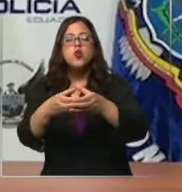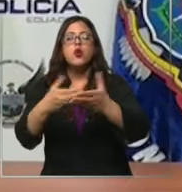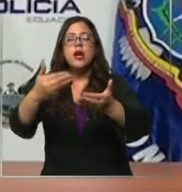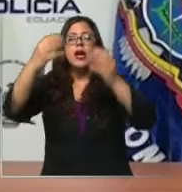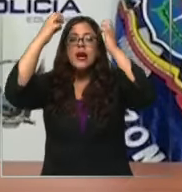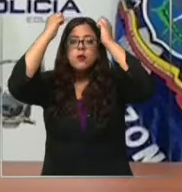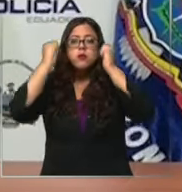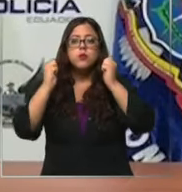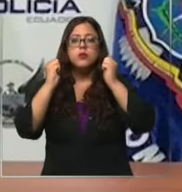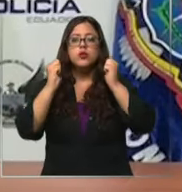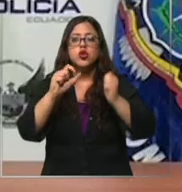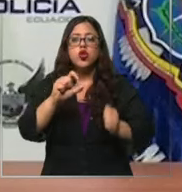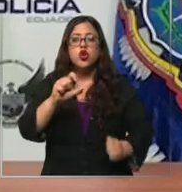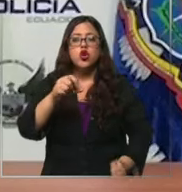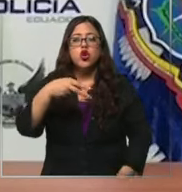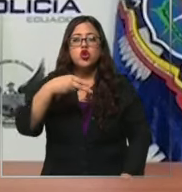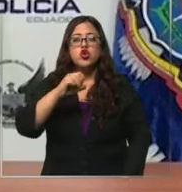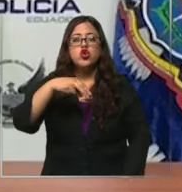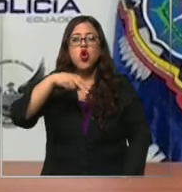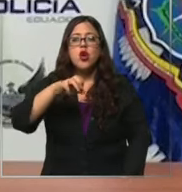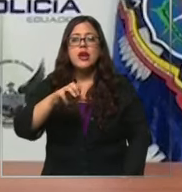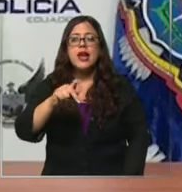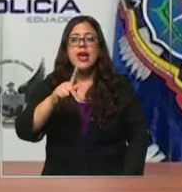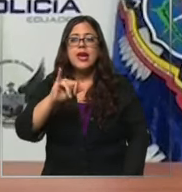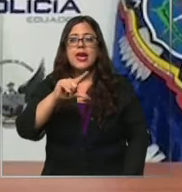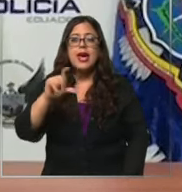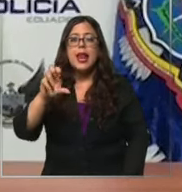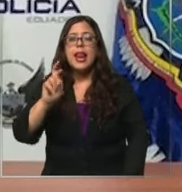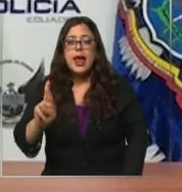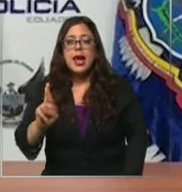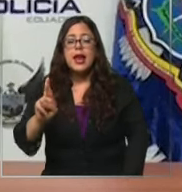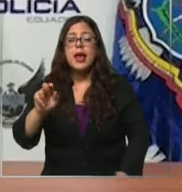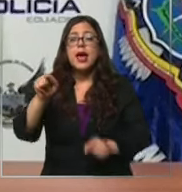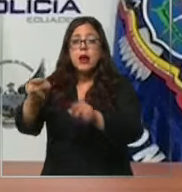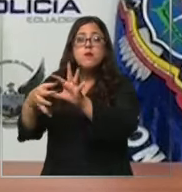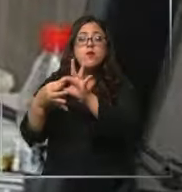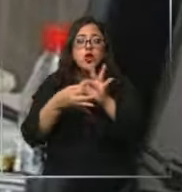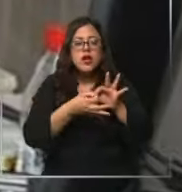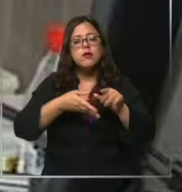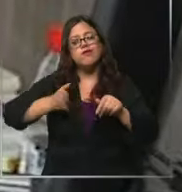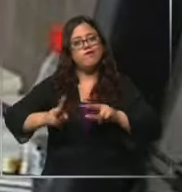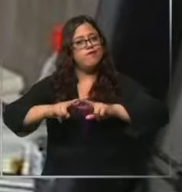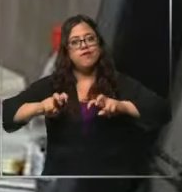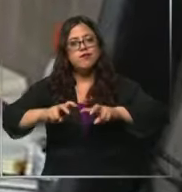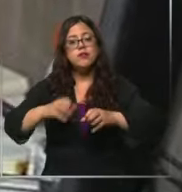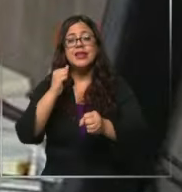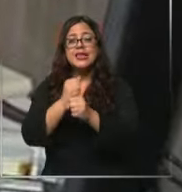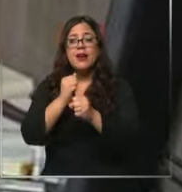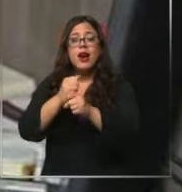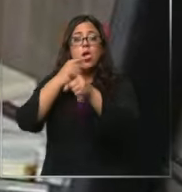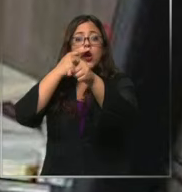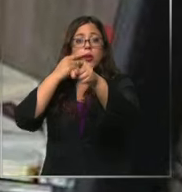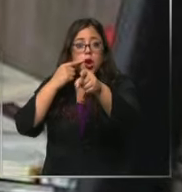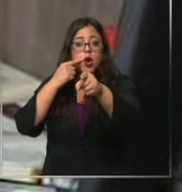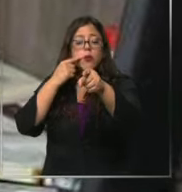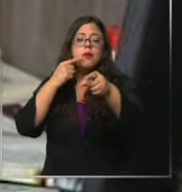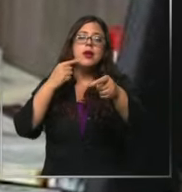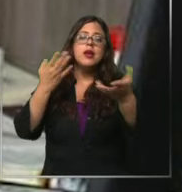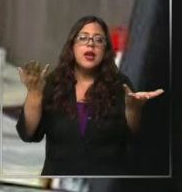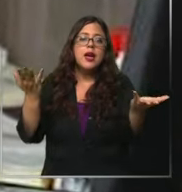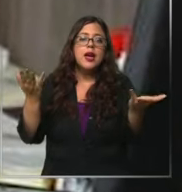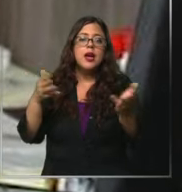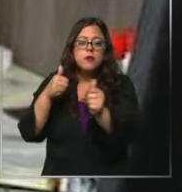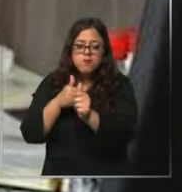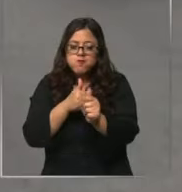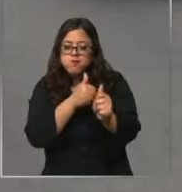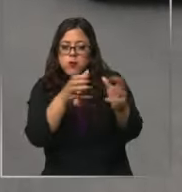terrorista Chone Killer. La motivación todavía sigue en investigaciones. El trabajo de Suárez se centraba principalmente en